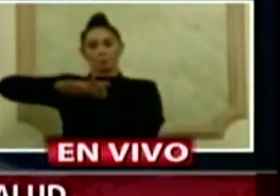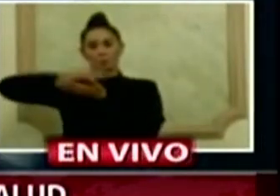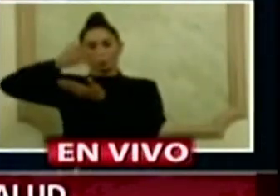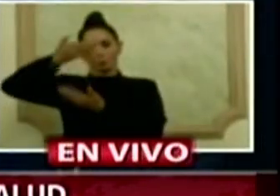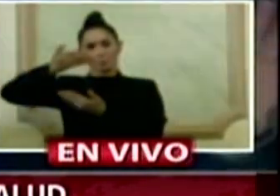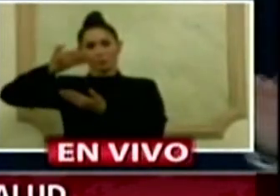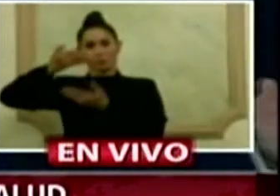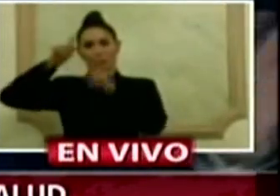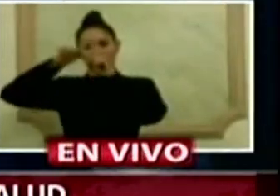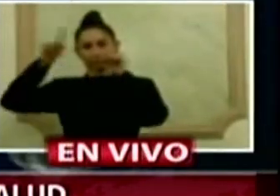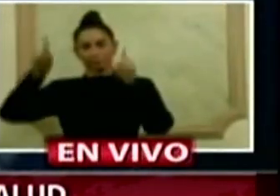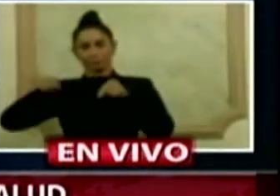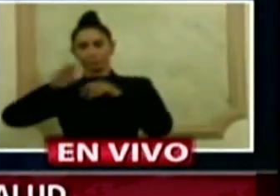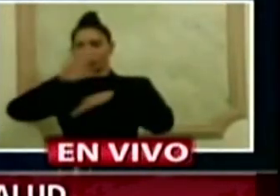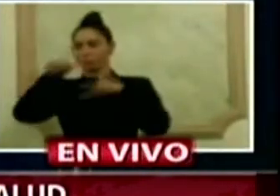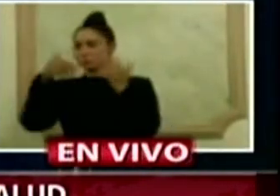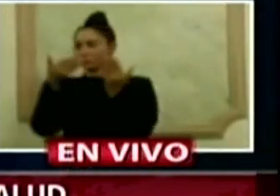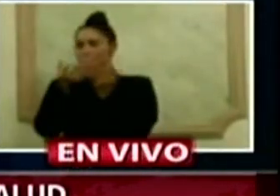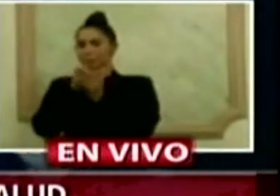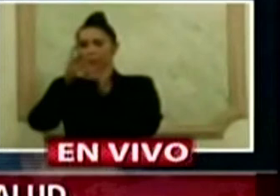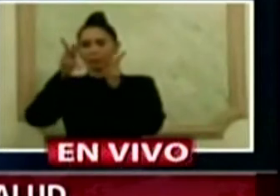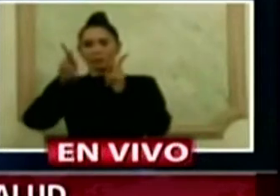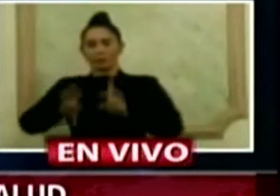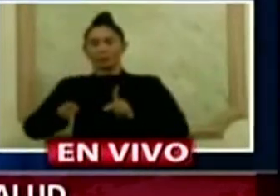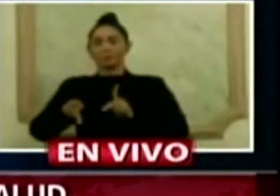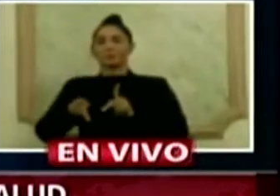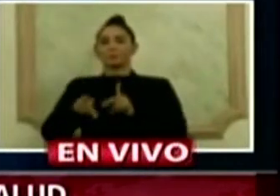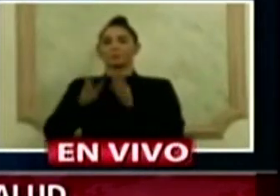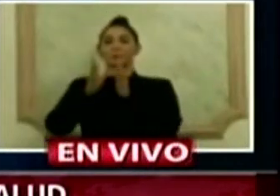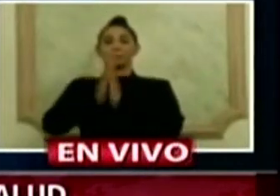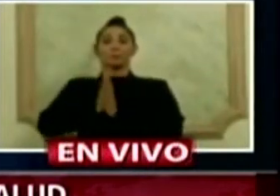de todos los partidos, para que nos acompañen